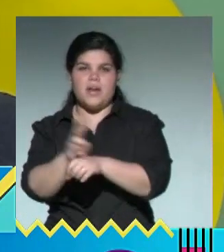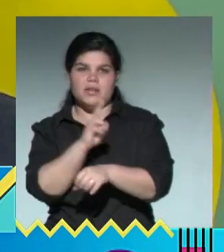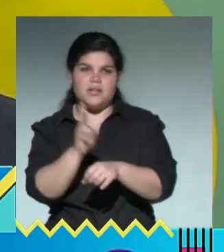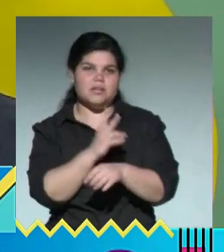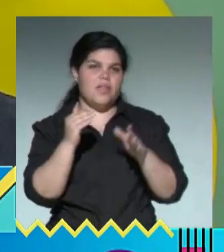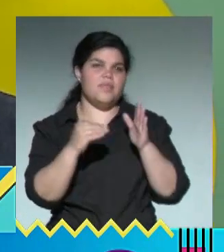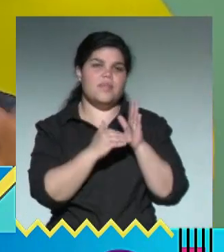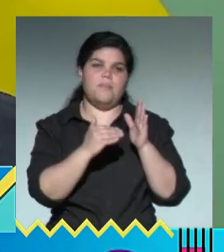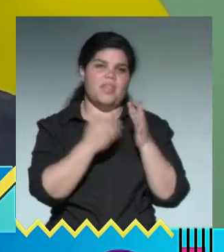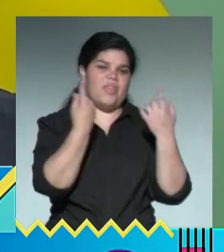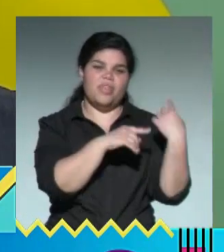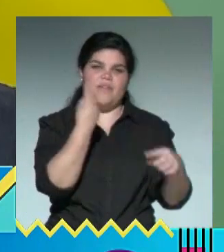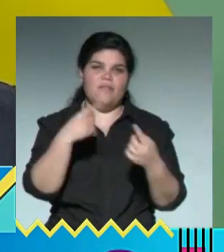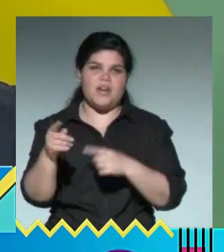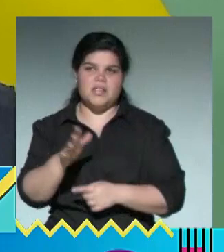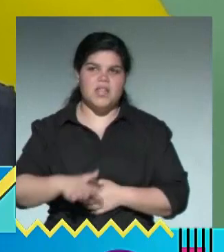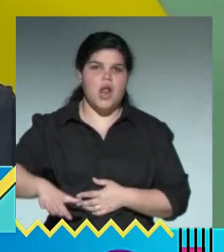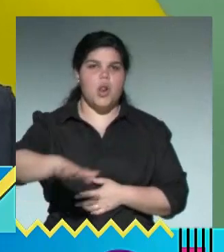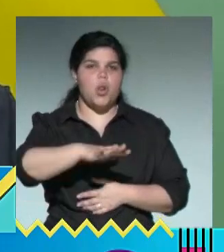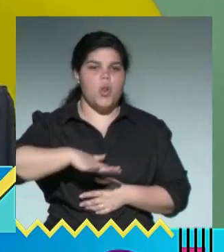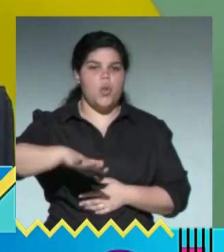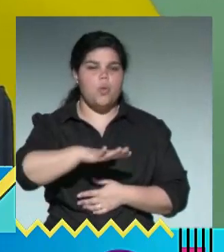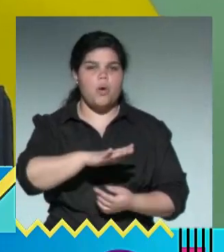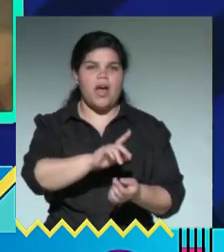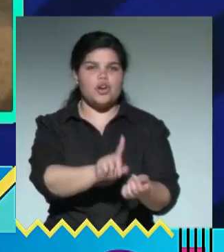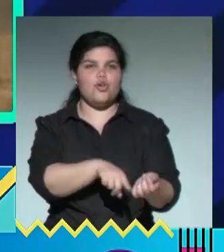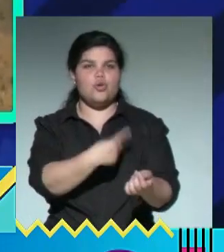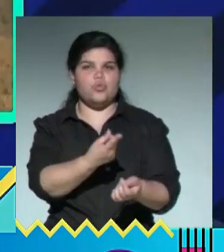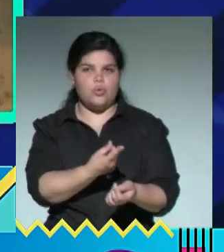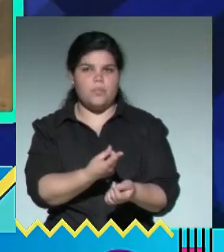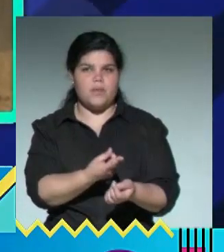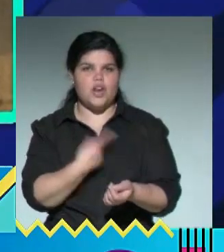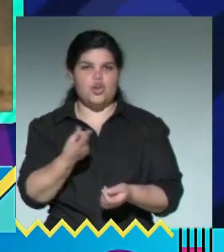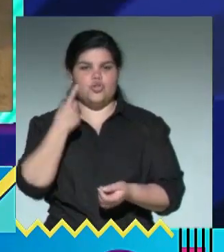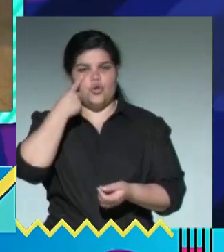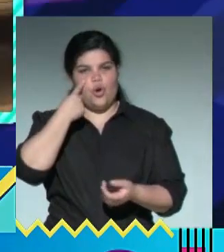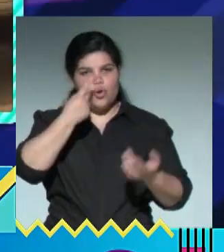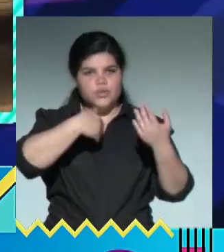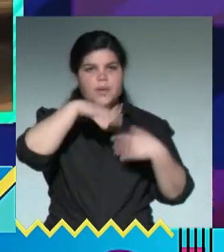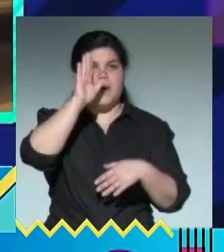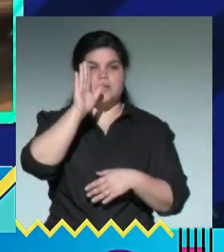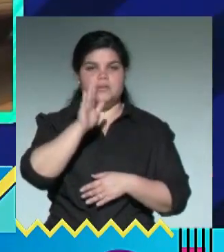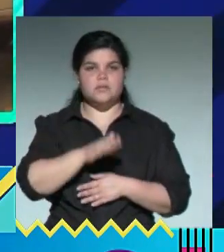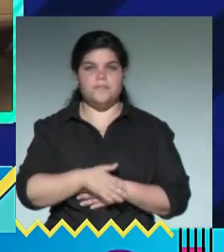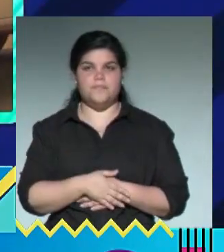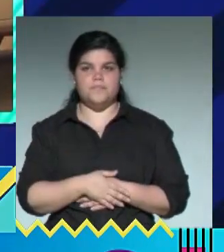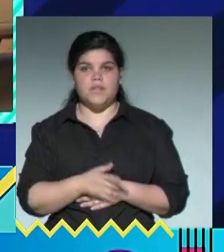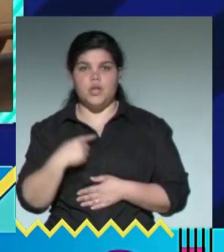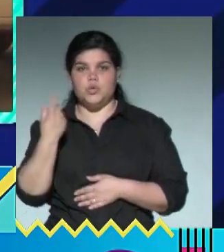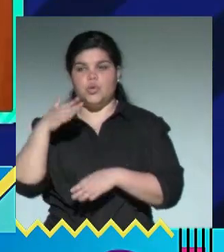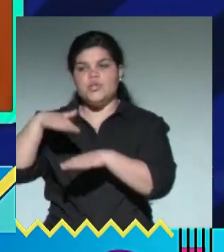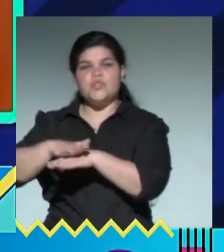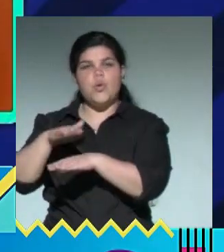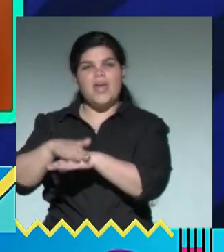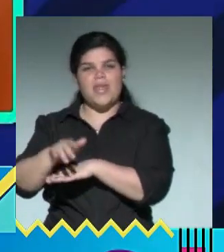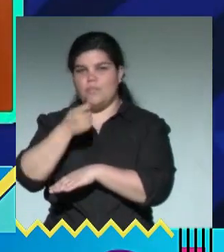los siniestros y los terrenos a los Claro. que estamos, digamos, acostumbrados y familiarizados, ¿no? Nosotros en la ciudad, por decirlo así,